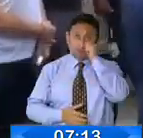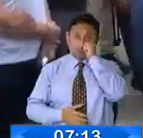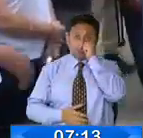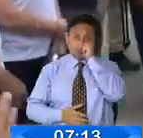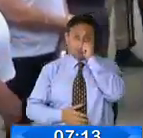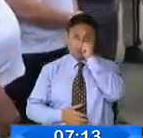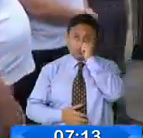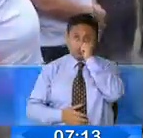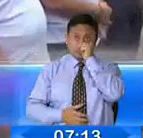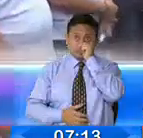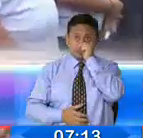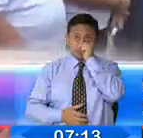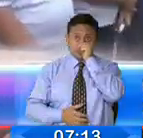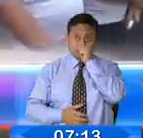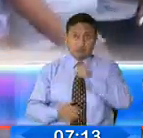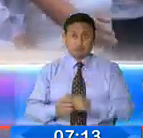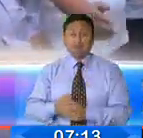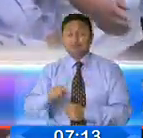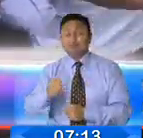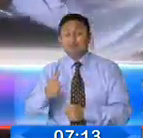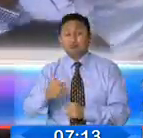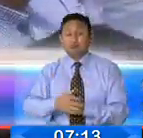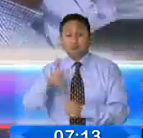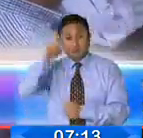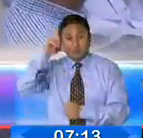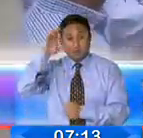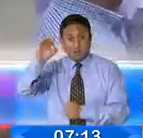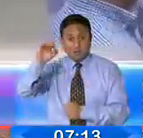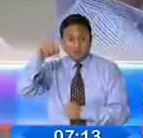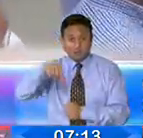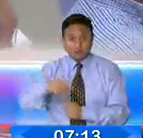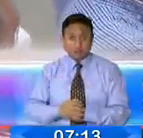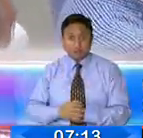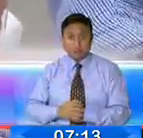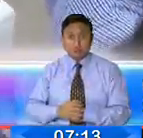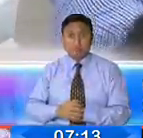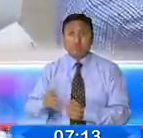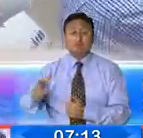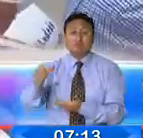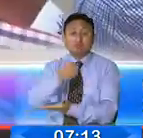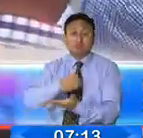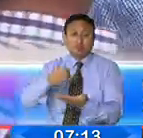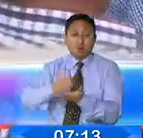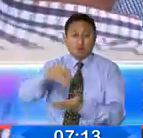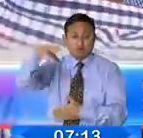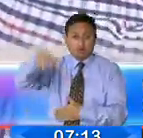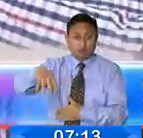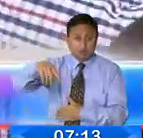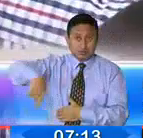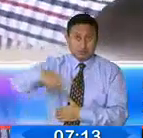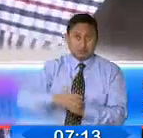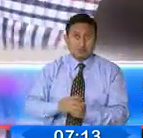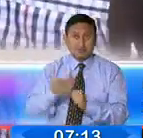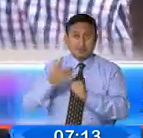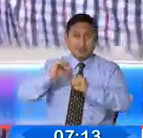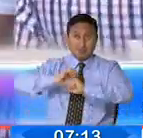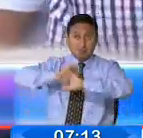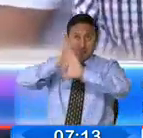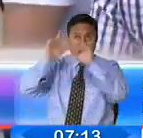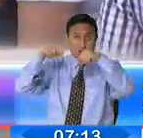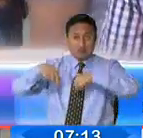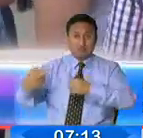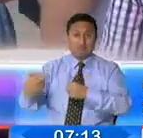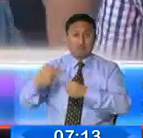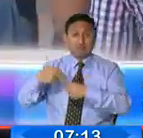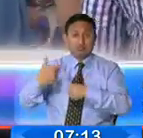En cambio, el candidato por la Alianza Creo PSC, Guillermo Lasso Mendoza, estuvo en la provincia del Oro. Por las primeras horas de la mañana,